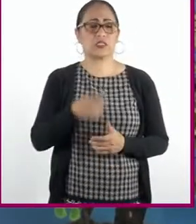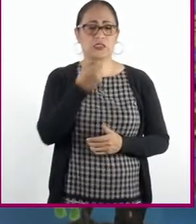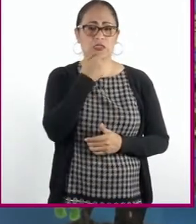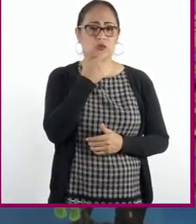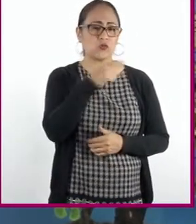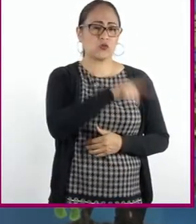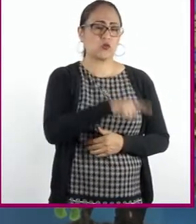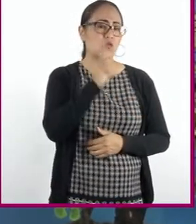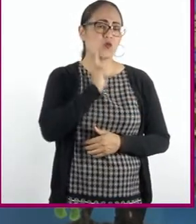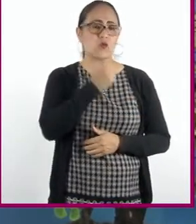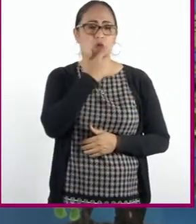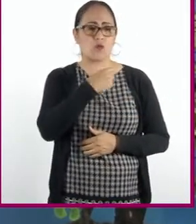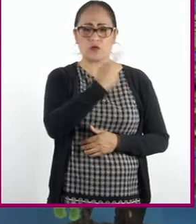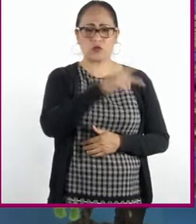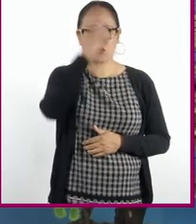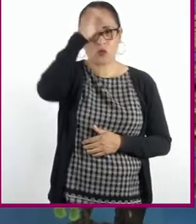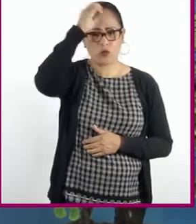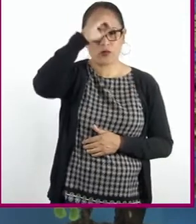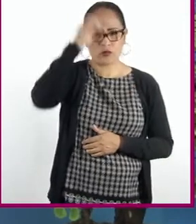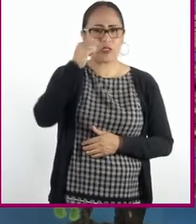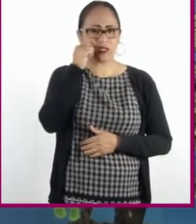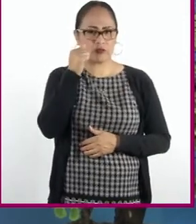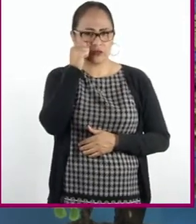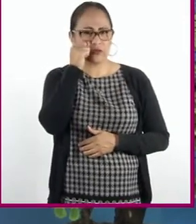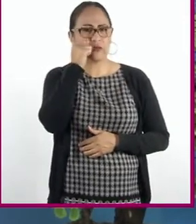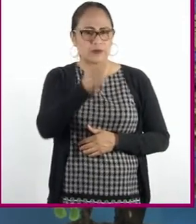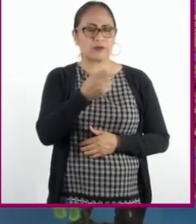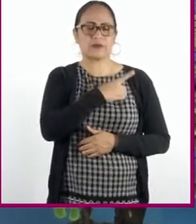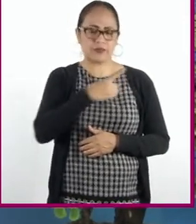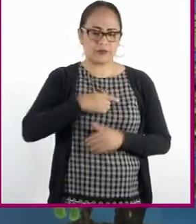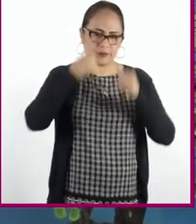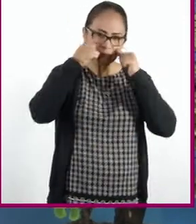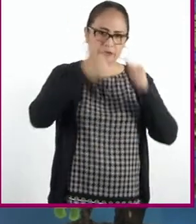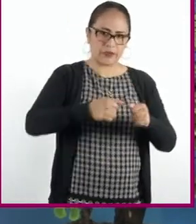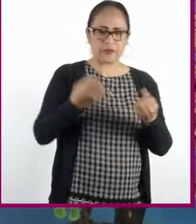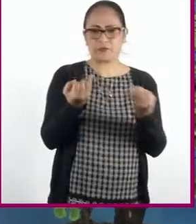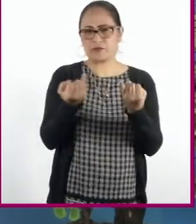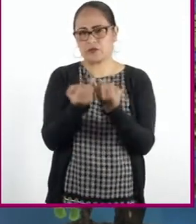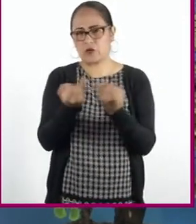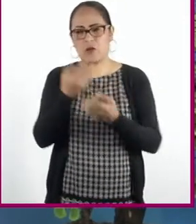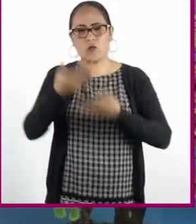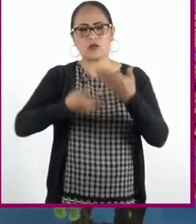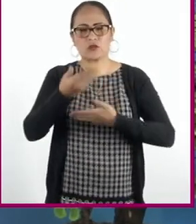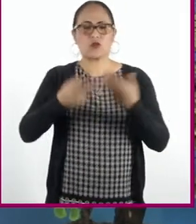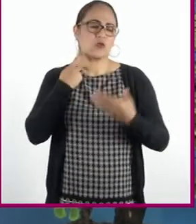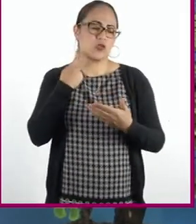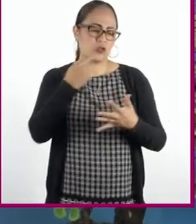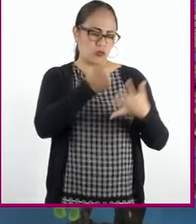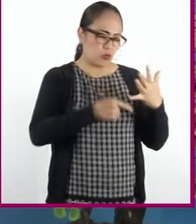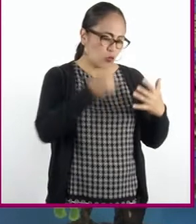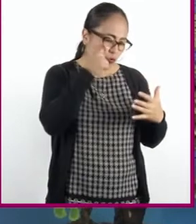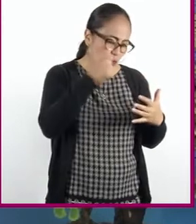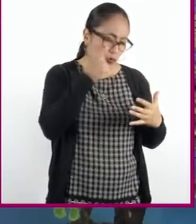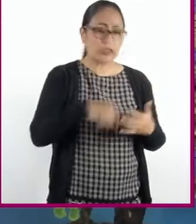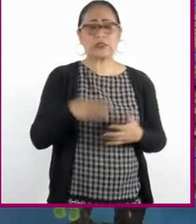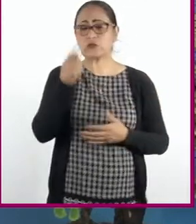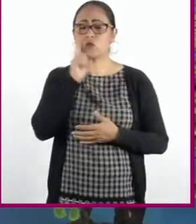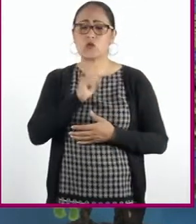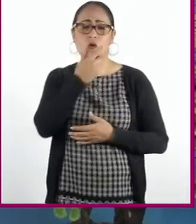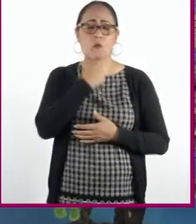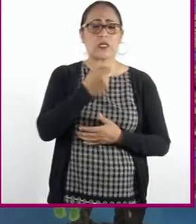niños deben escucharse, tomarse en cuenta en los procesos políticos. Por lo general, niñas y niños no votan